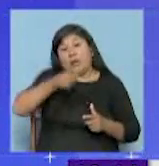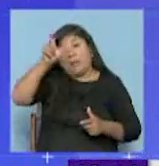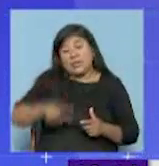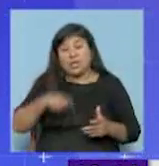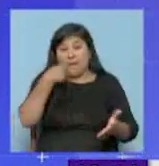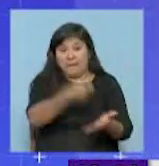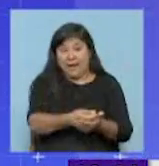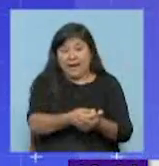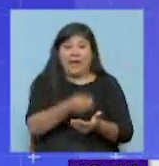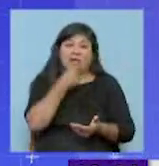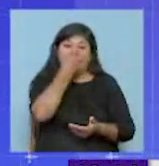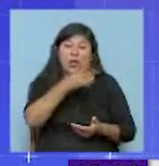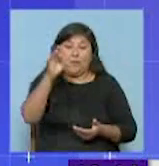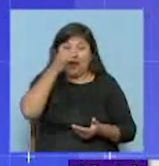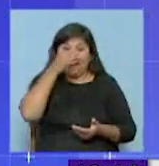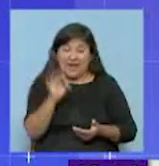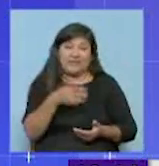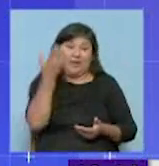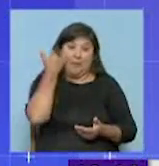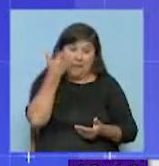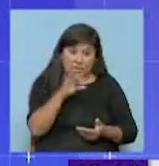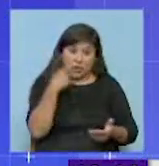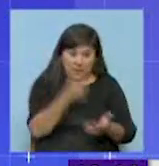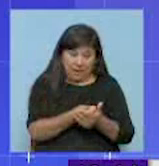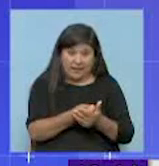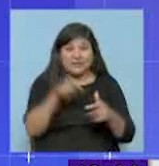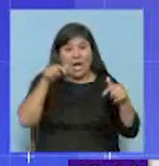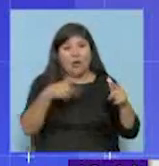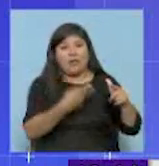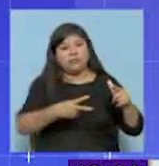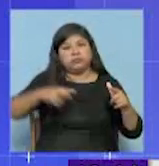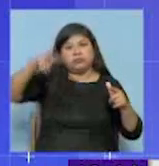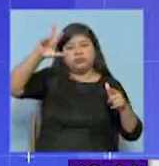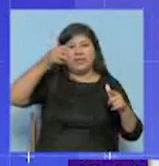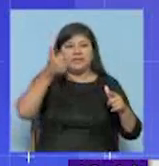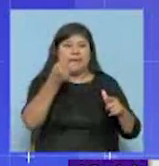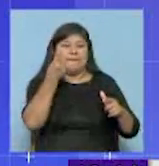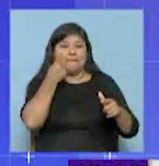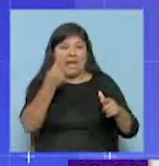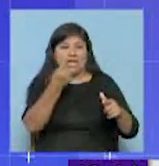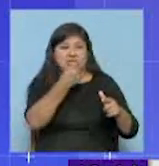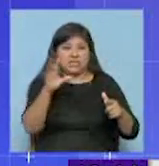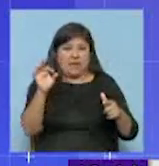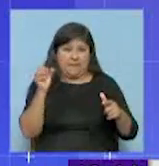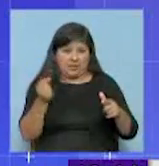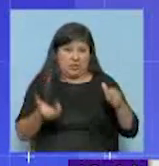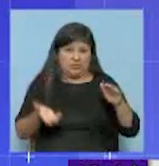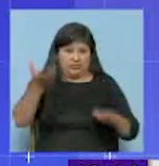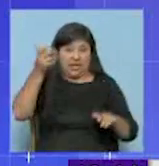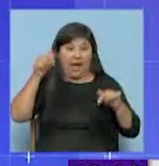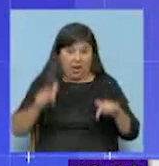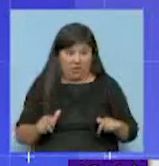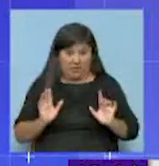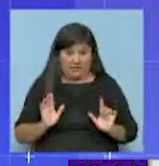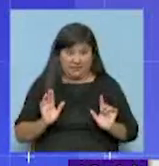de 2020 en mayo pasó a pagar 6.100 pesos en la actualidad. Alguien